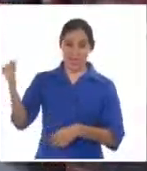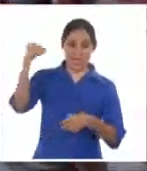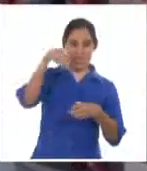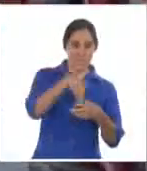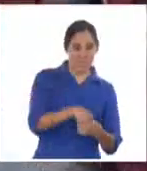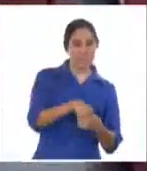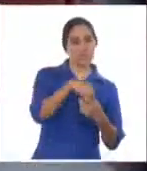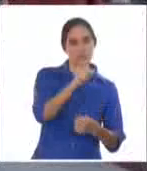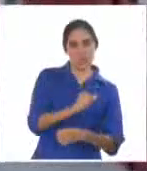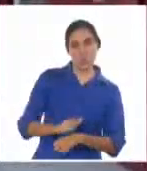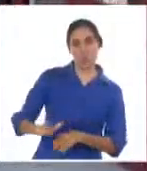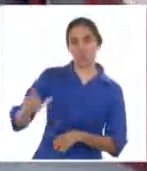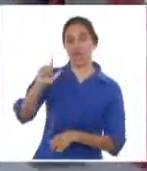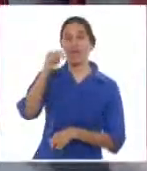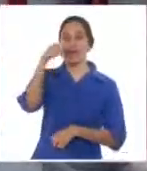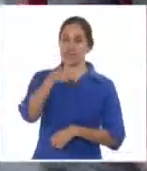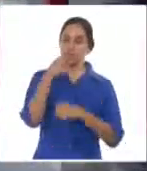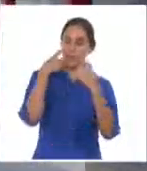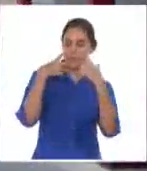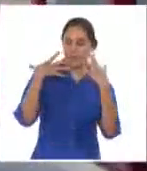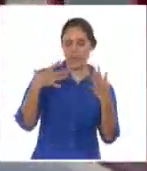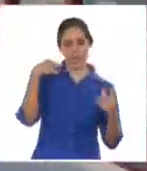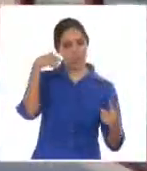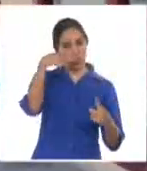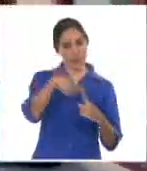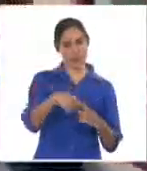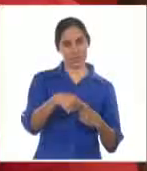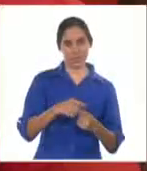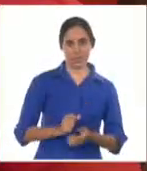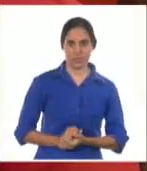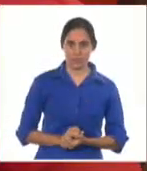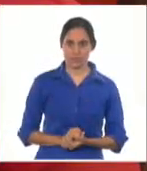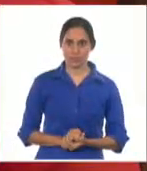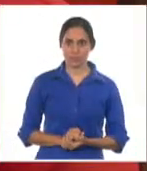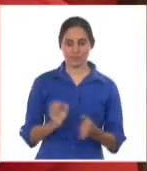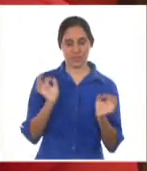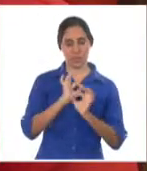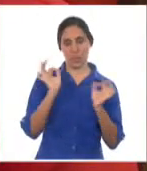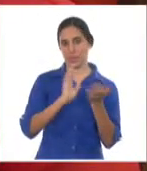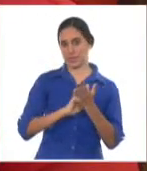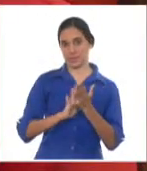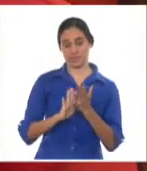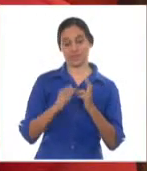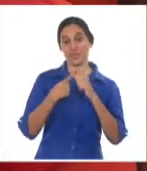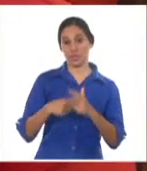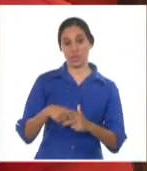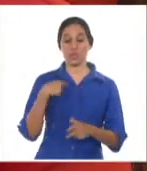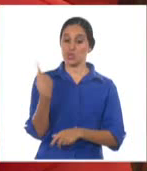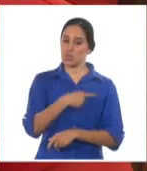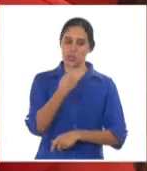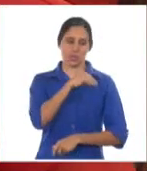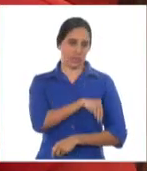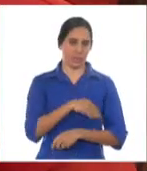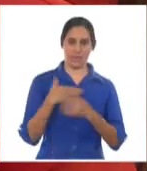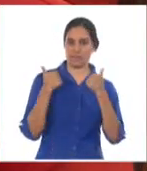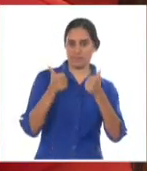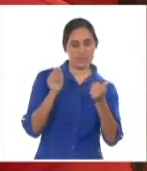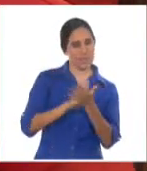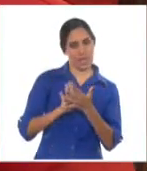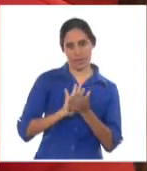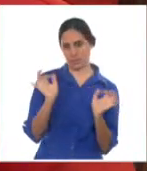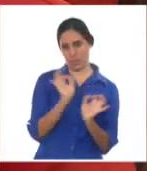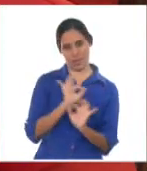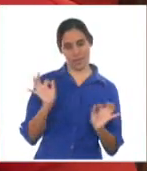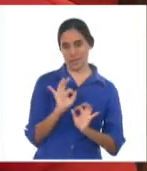implicados están entre los principales retos. Nosotros todavía estamos insatisfechos porque todavía, por ejemplo,